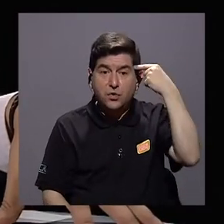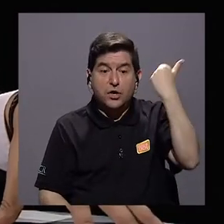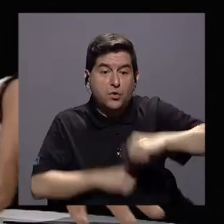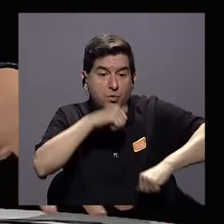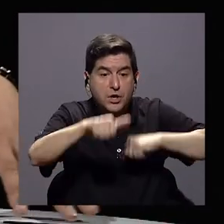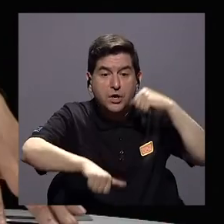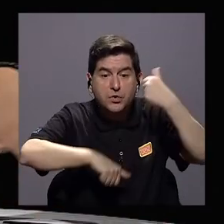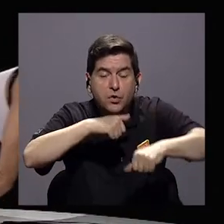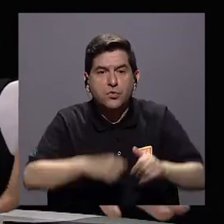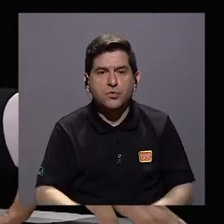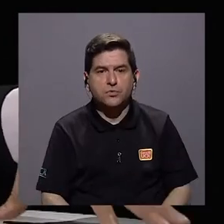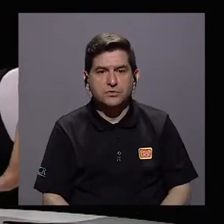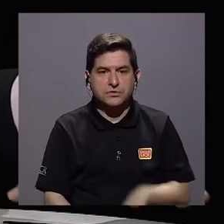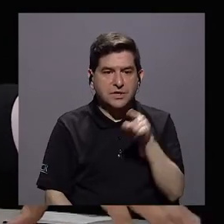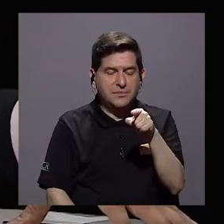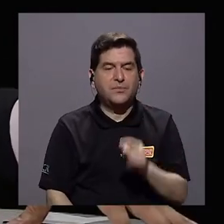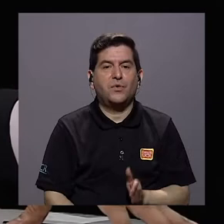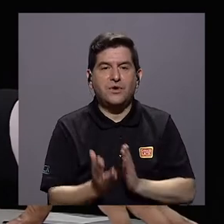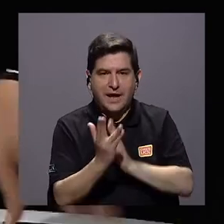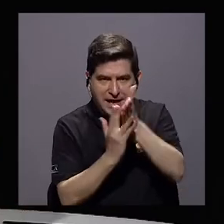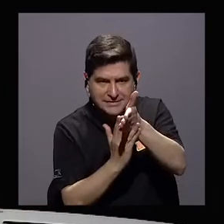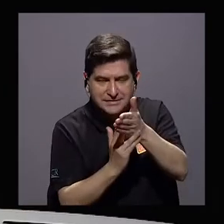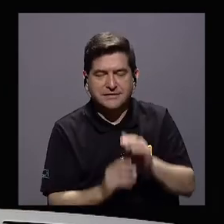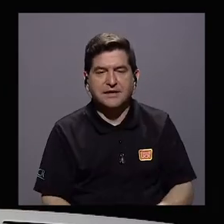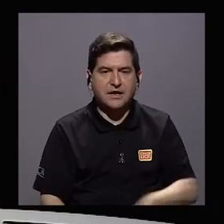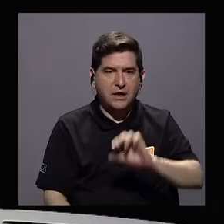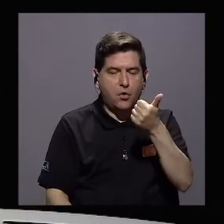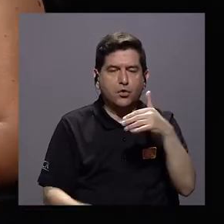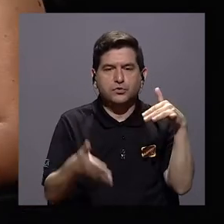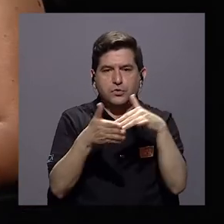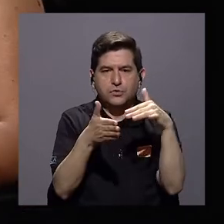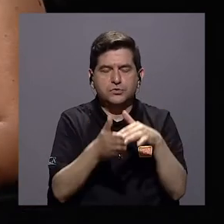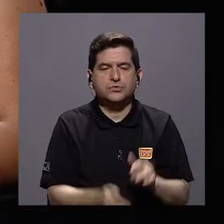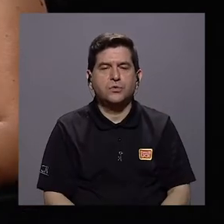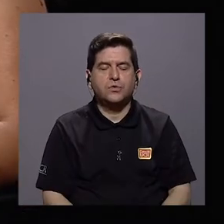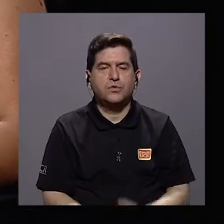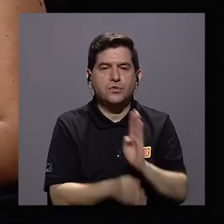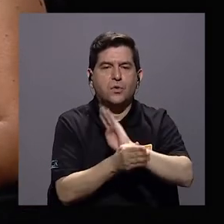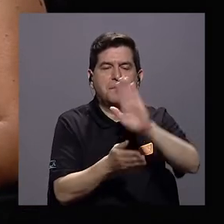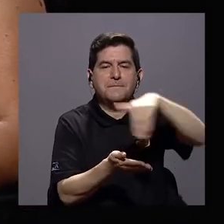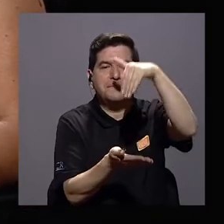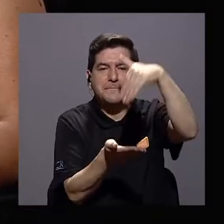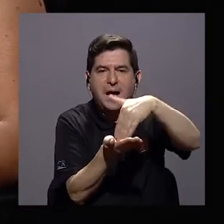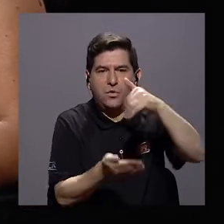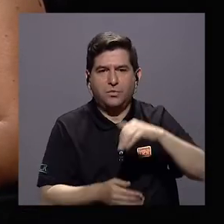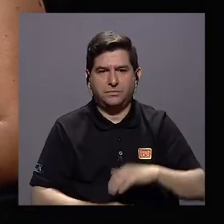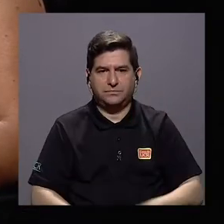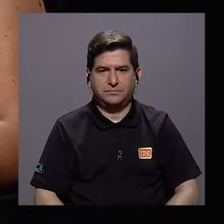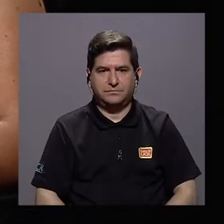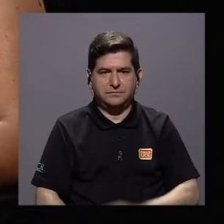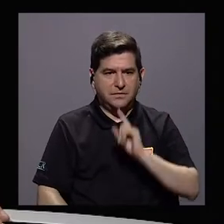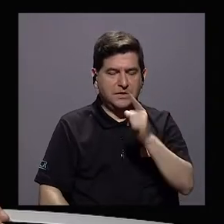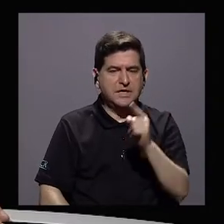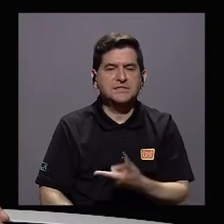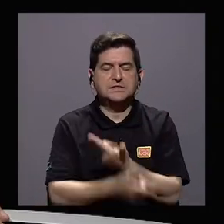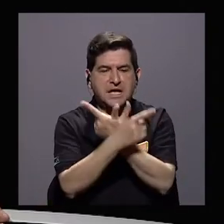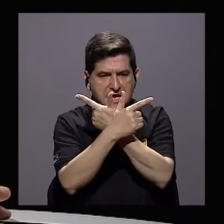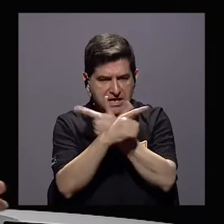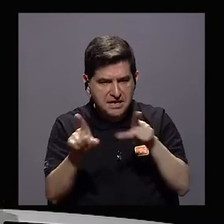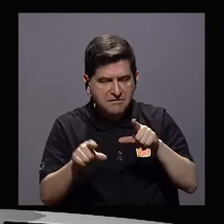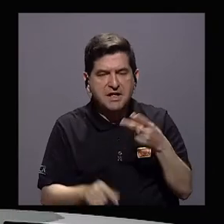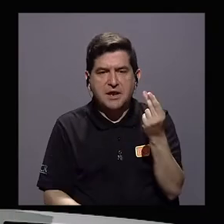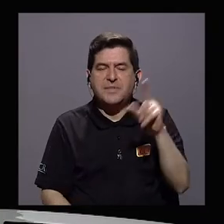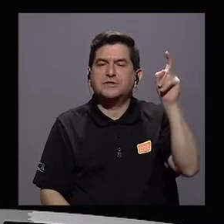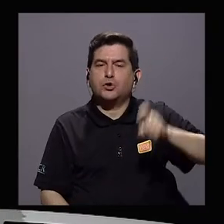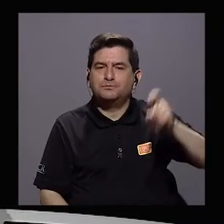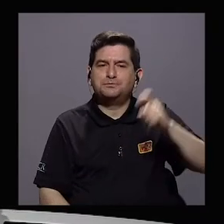Uh-huh. Vea que el gobierno tiene una gran lucha por ingresar ahí. La otra tiene que ver con un estudio que hizo el Banco Central,